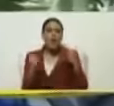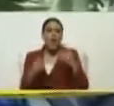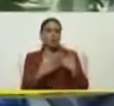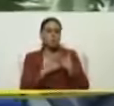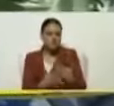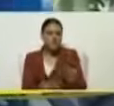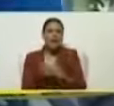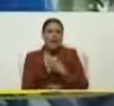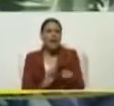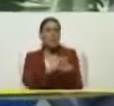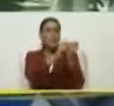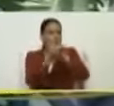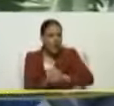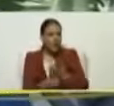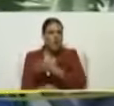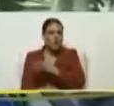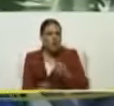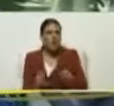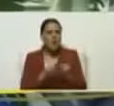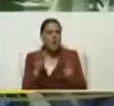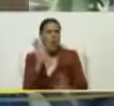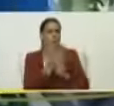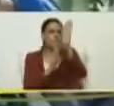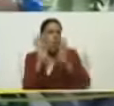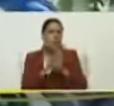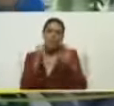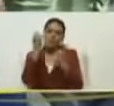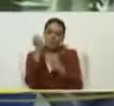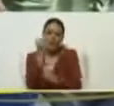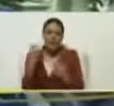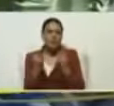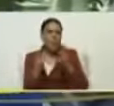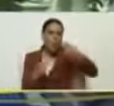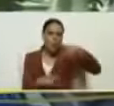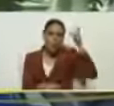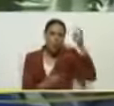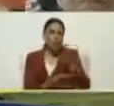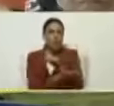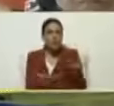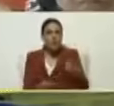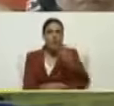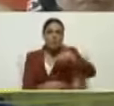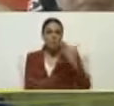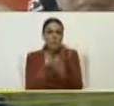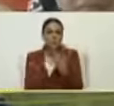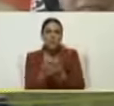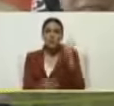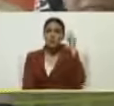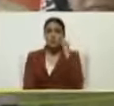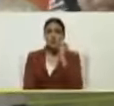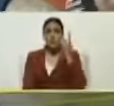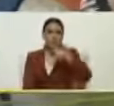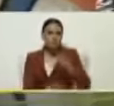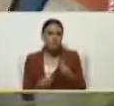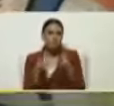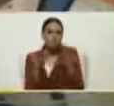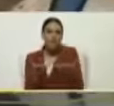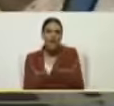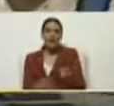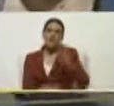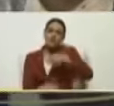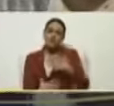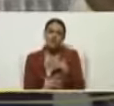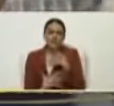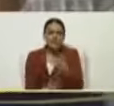el campo venezolano, en la base del poder popular. Llegamos con nuestro proyecto nacional Simón Bolívar y lo más interesante,